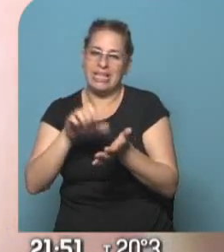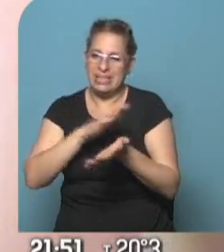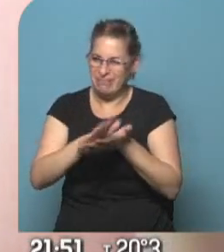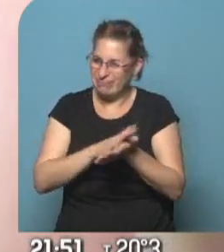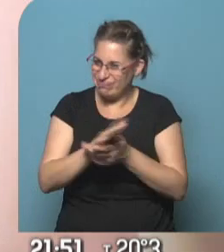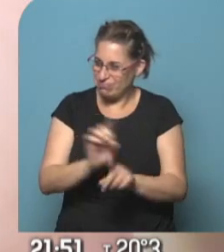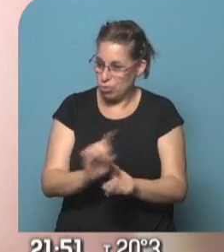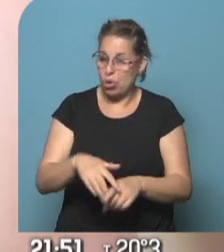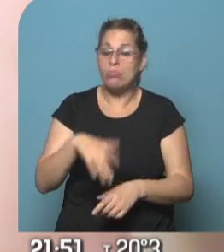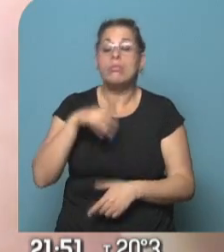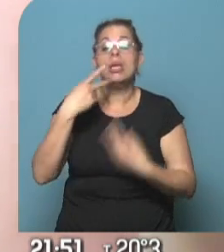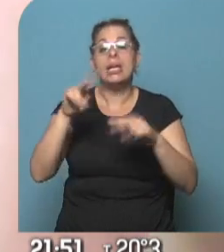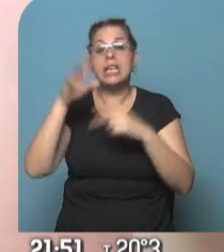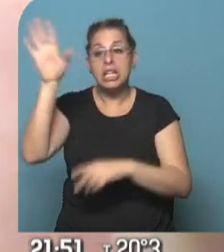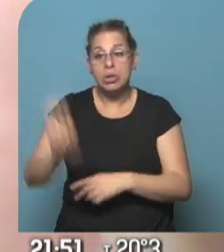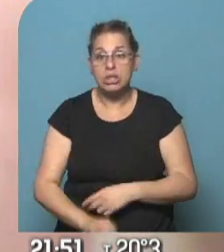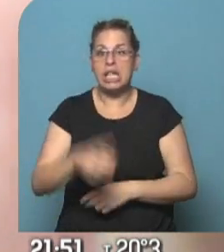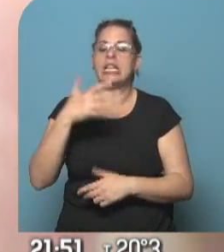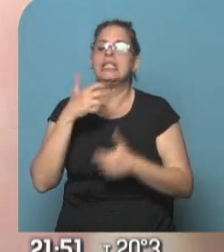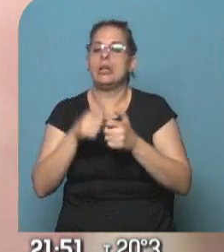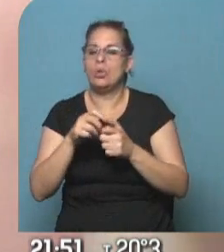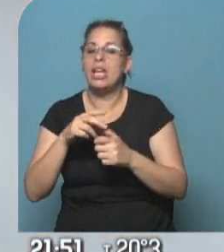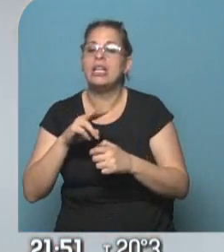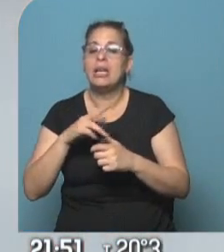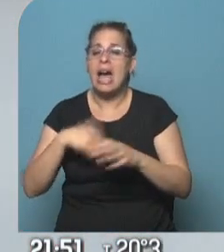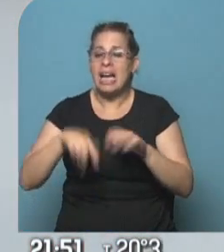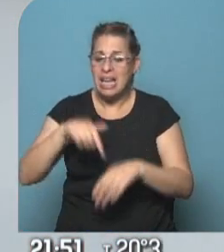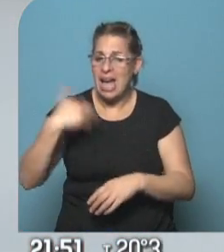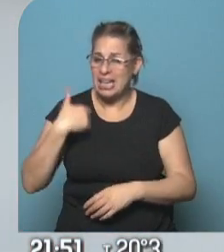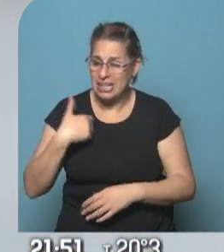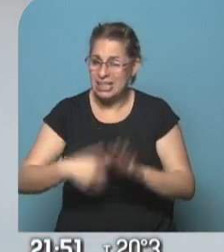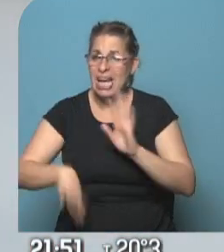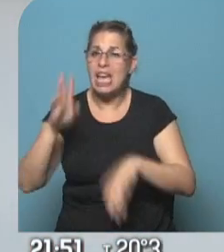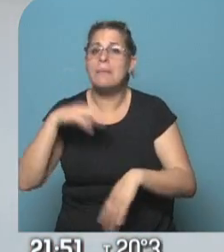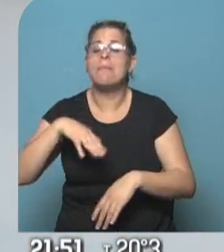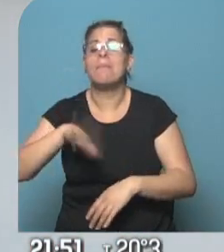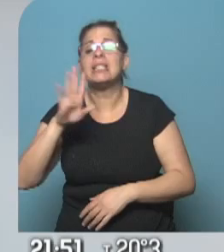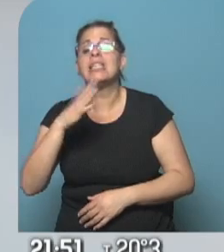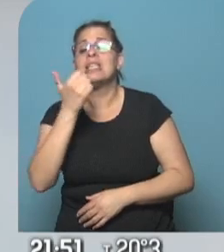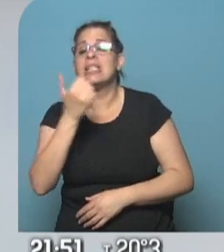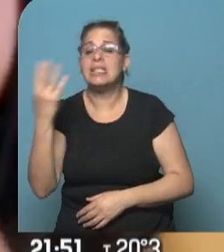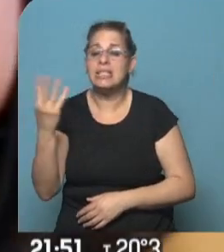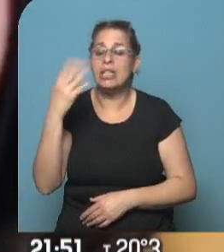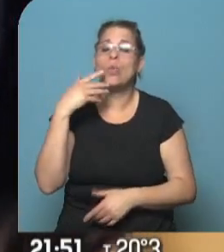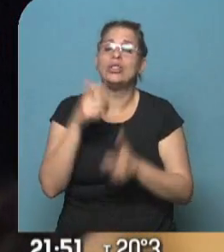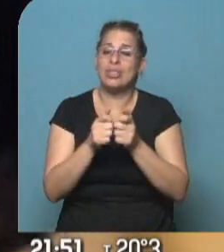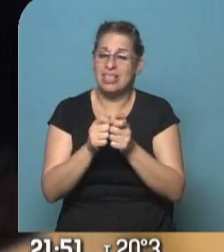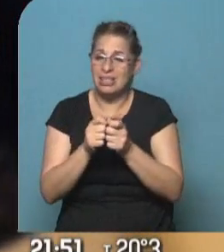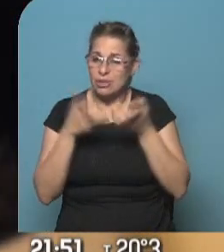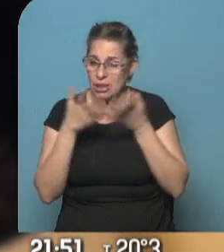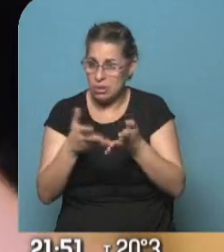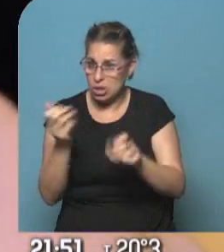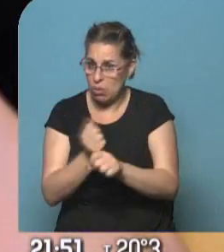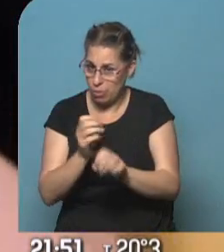traen los viajeros se duplicaron en tres años en el país hay más de 64 millones de líneas móviles en servicio casi